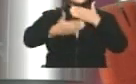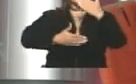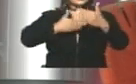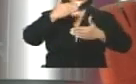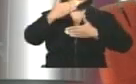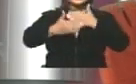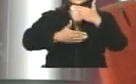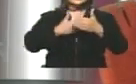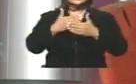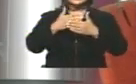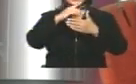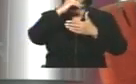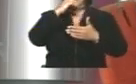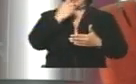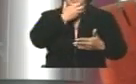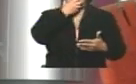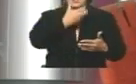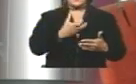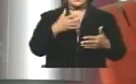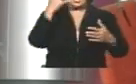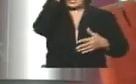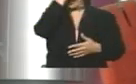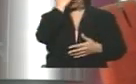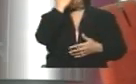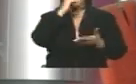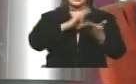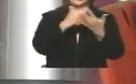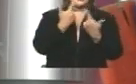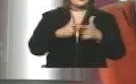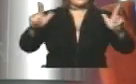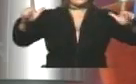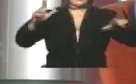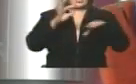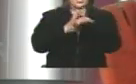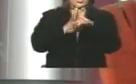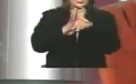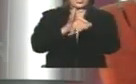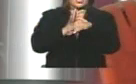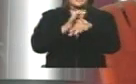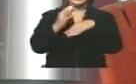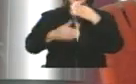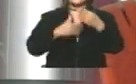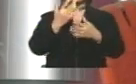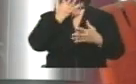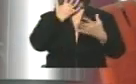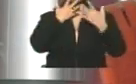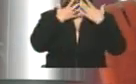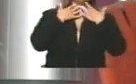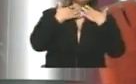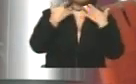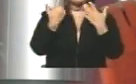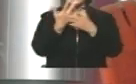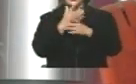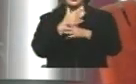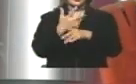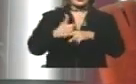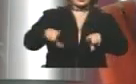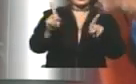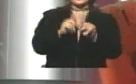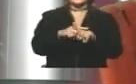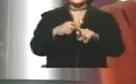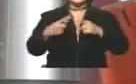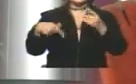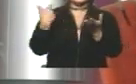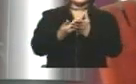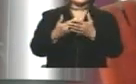porque después de la Navidad tienes un carnaval, la liberación de la carne, el encuentro heredado desde el término de